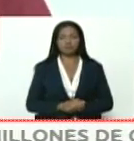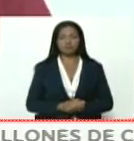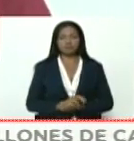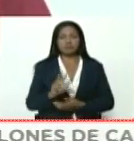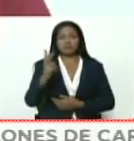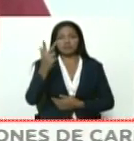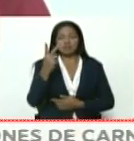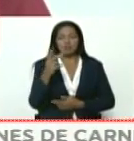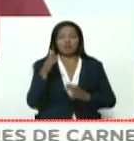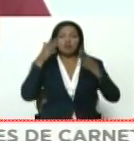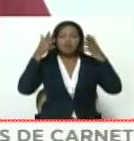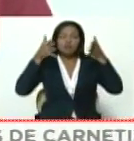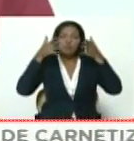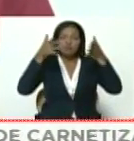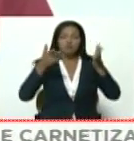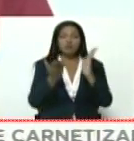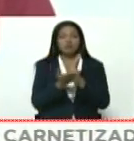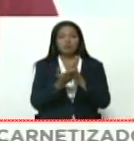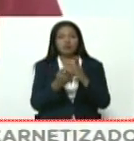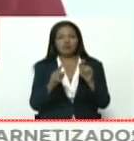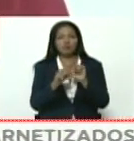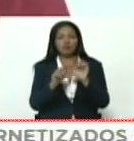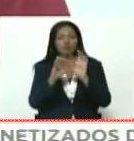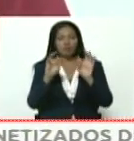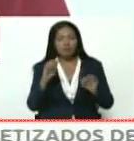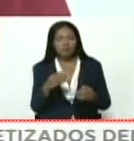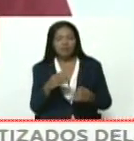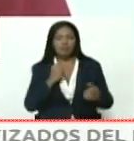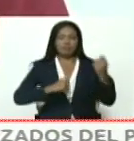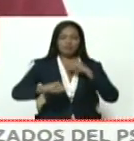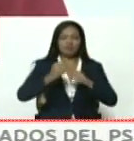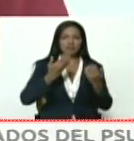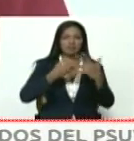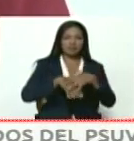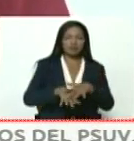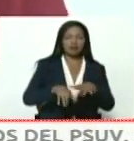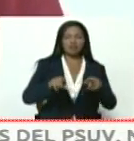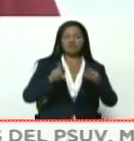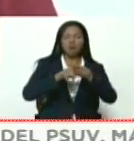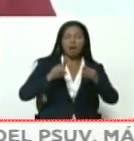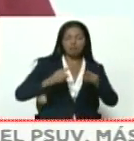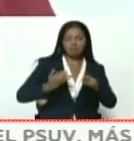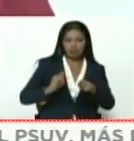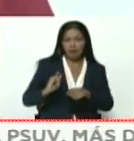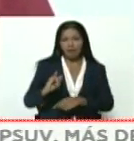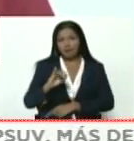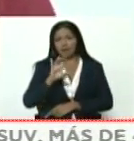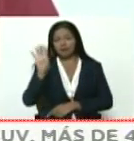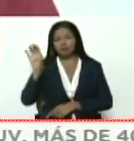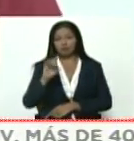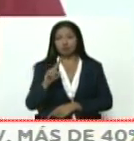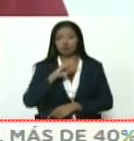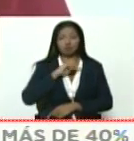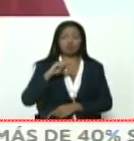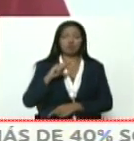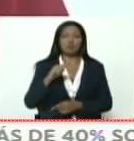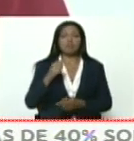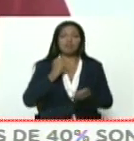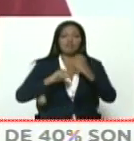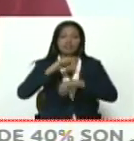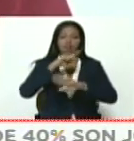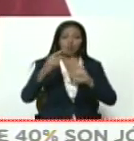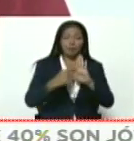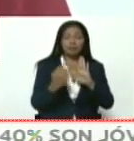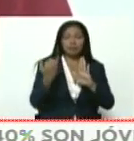El tercer eje de la formación de la escuela es la defensa integral de la nación. Estamos viviendo en este momento una guerra